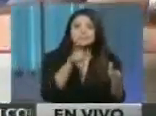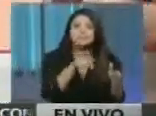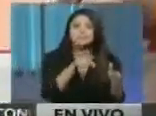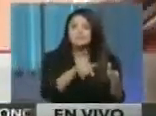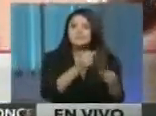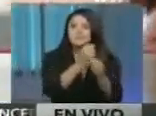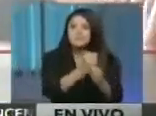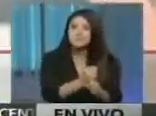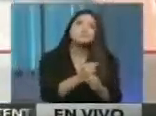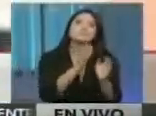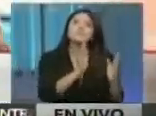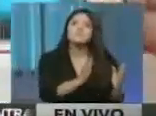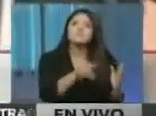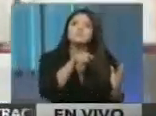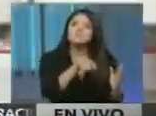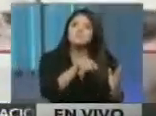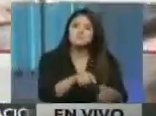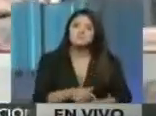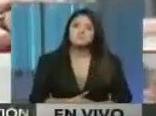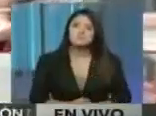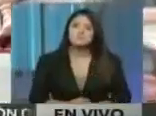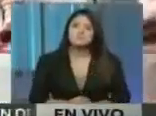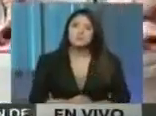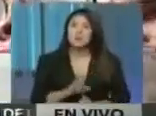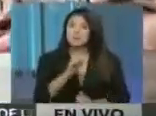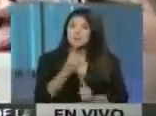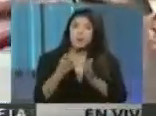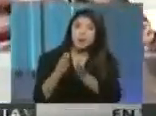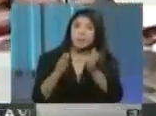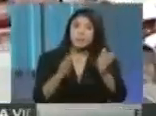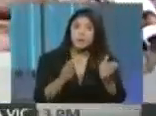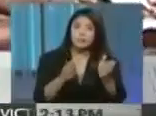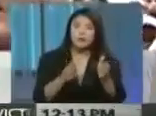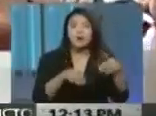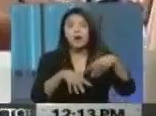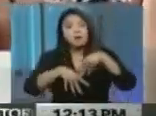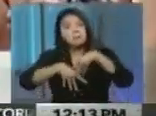Vamos a tener una parada. En el camino